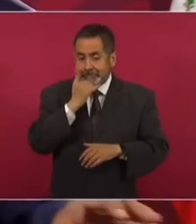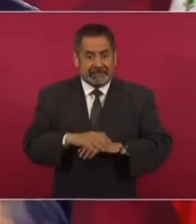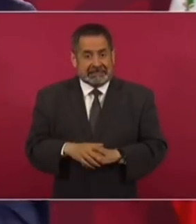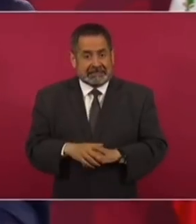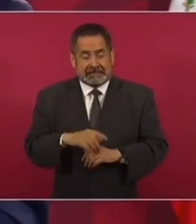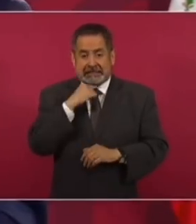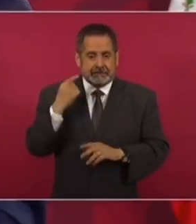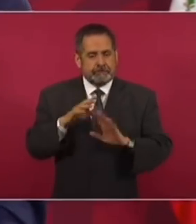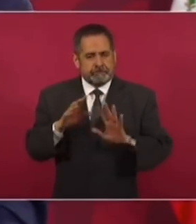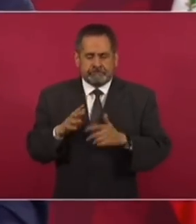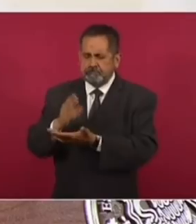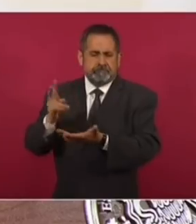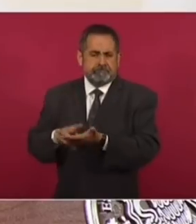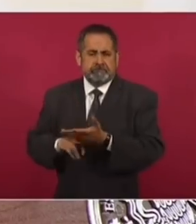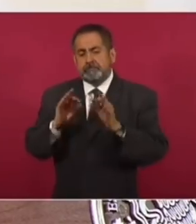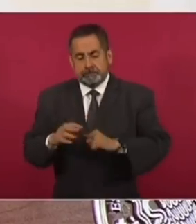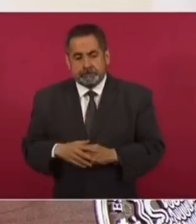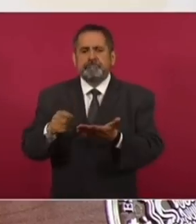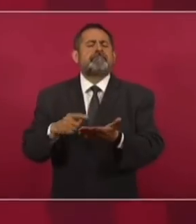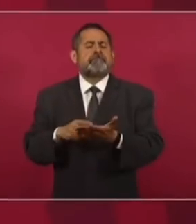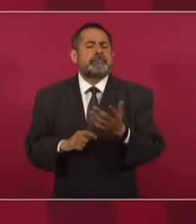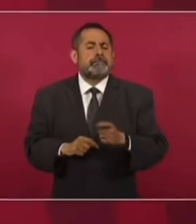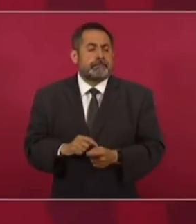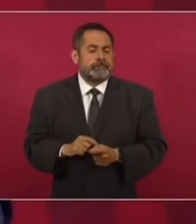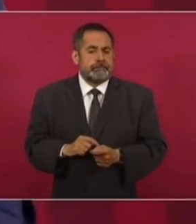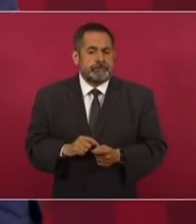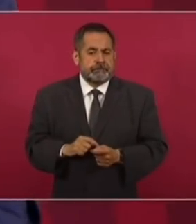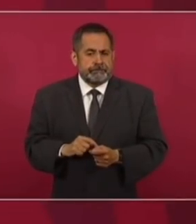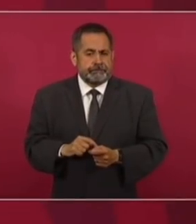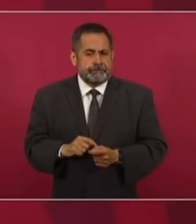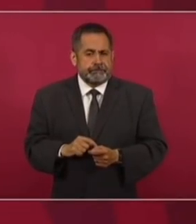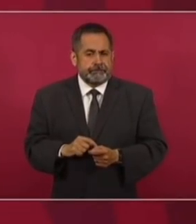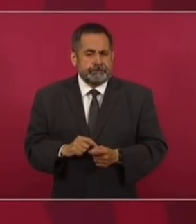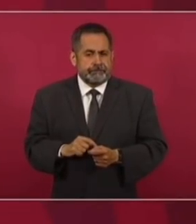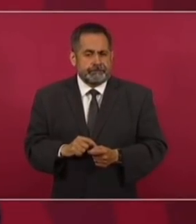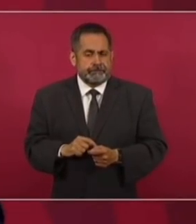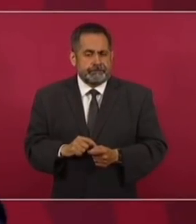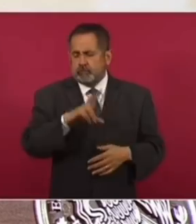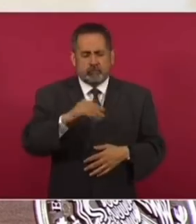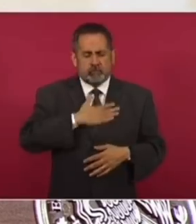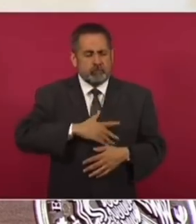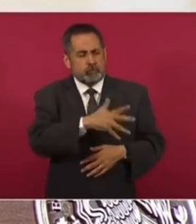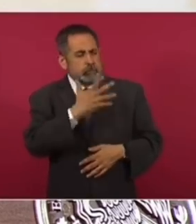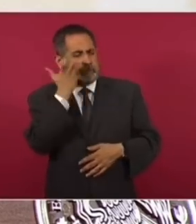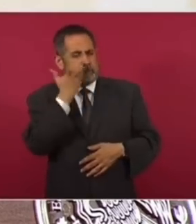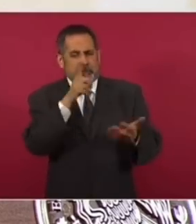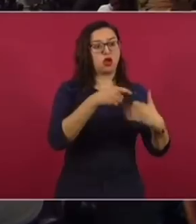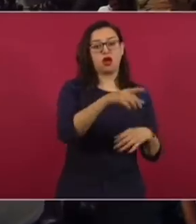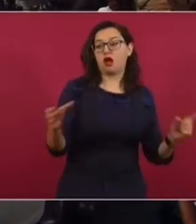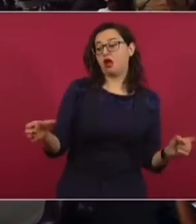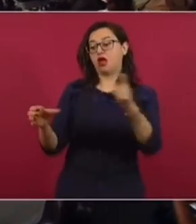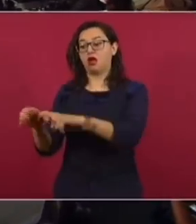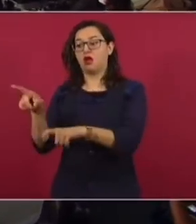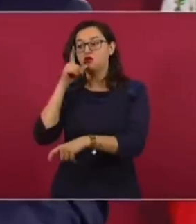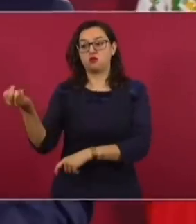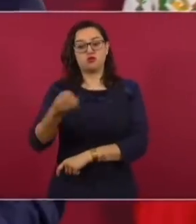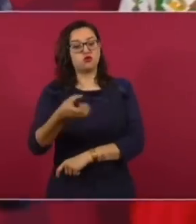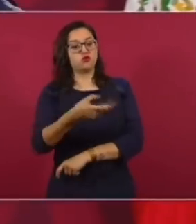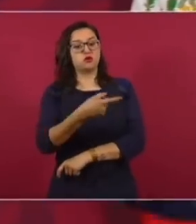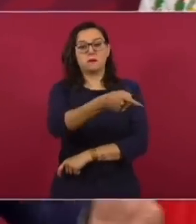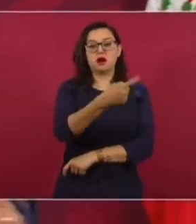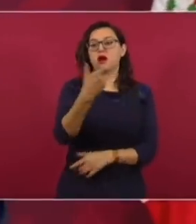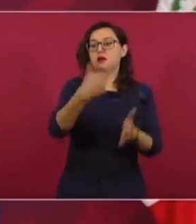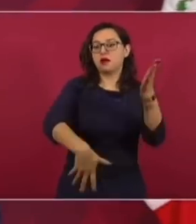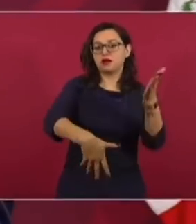quedamos sin nada. También se declaró que no son válidos los sistemas de autoabasto. Eso ya lo logramos